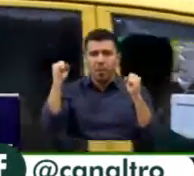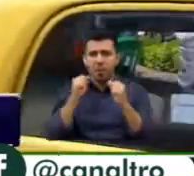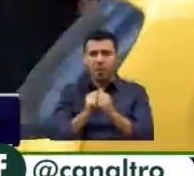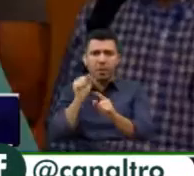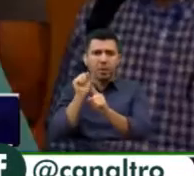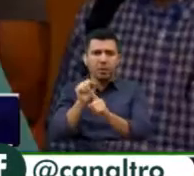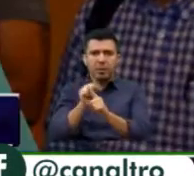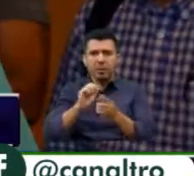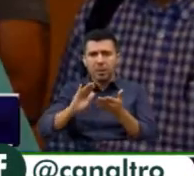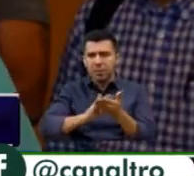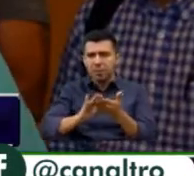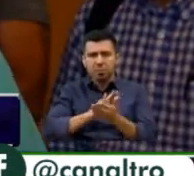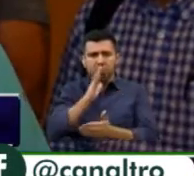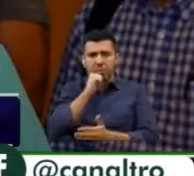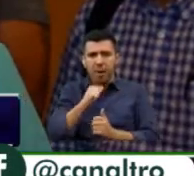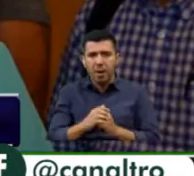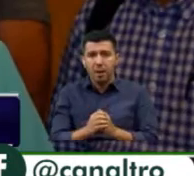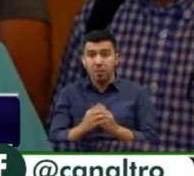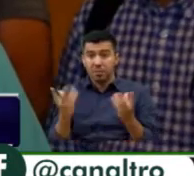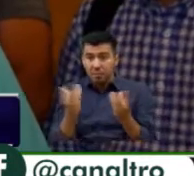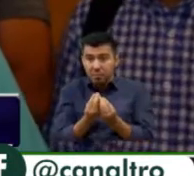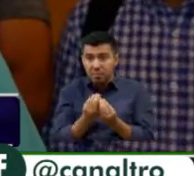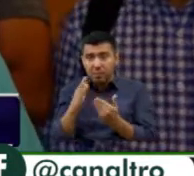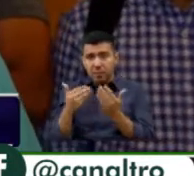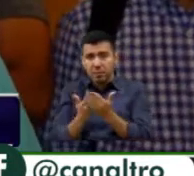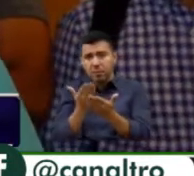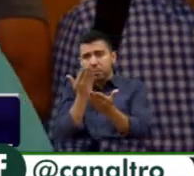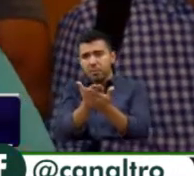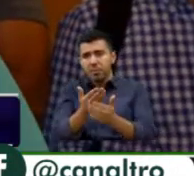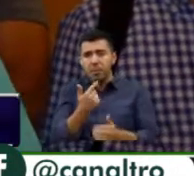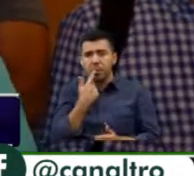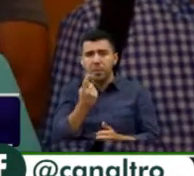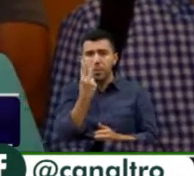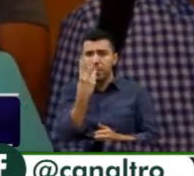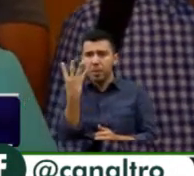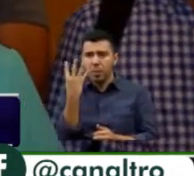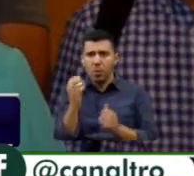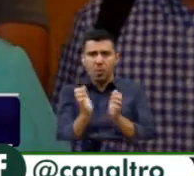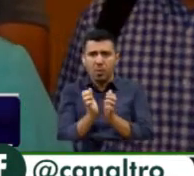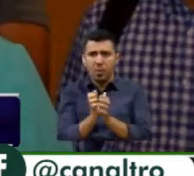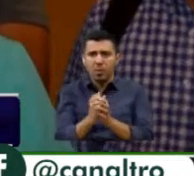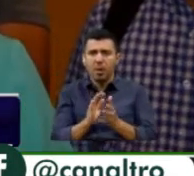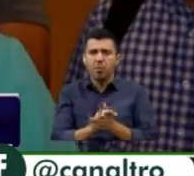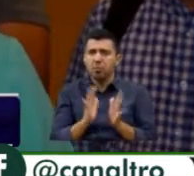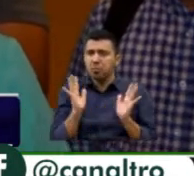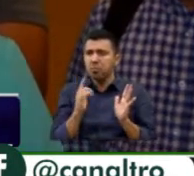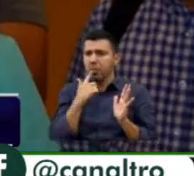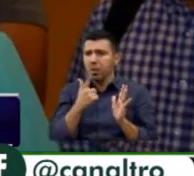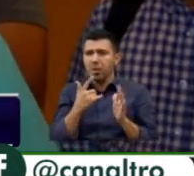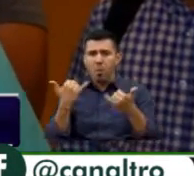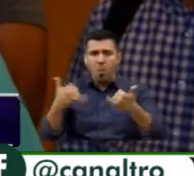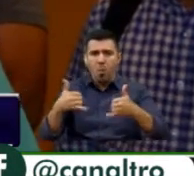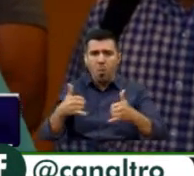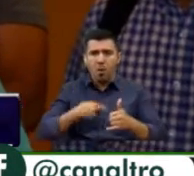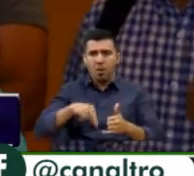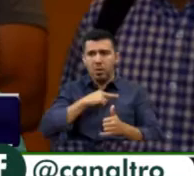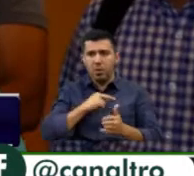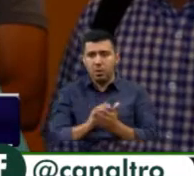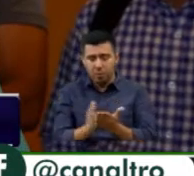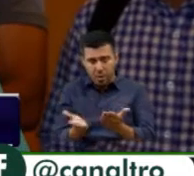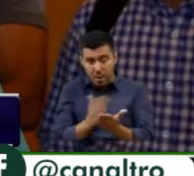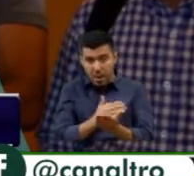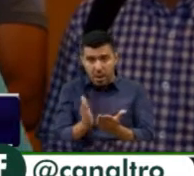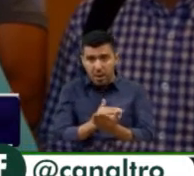próximo 24 porque ya se nos ha notificado la fecha vamos a jugar con la agenda de él le hemos pedido a la administración municipal